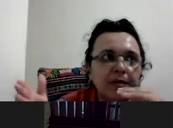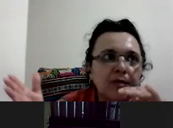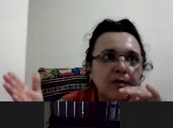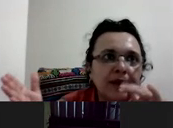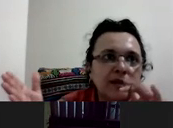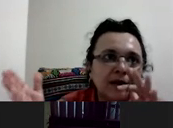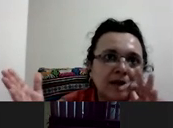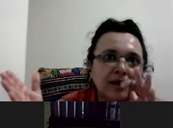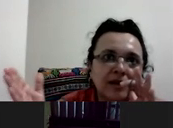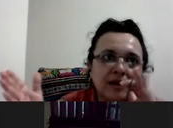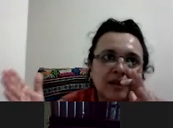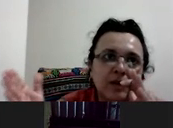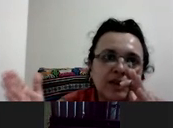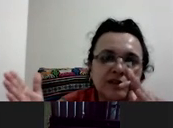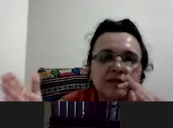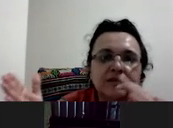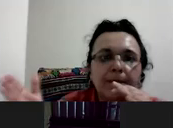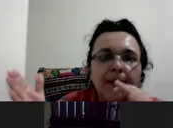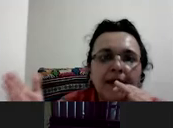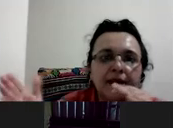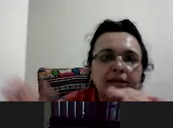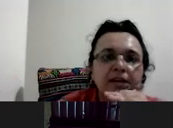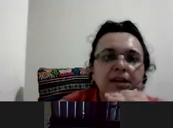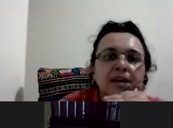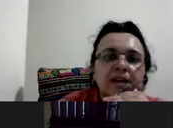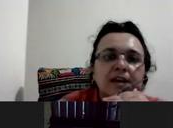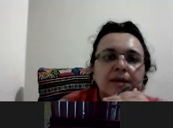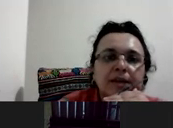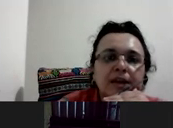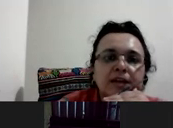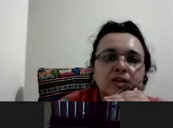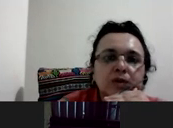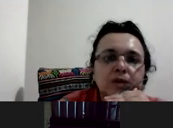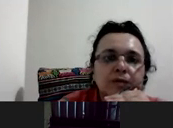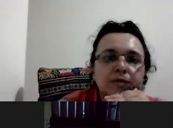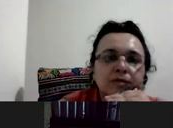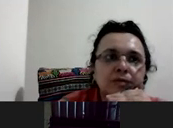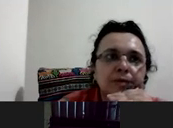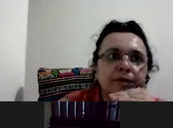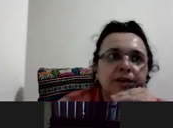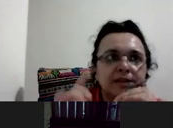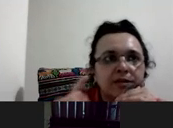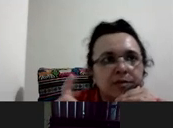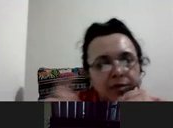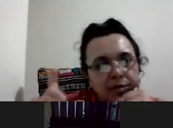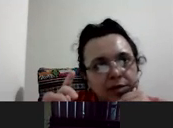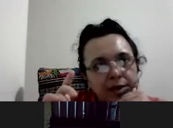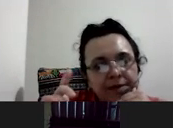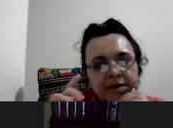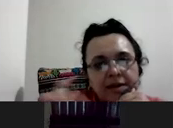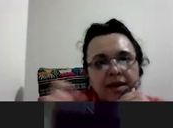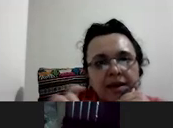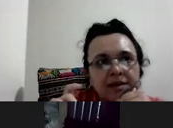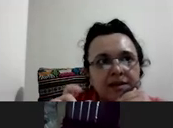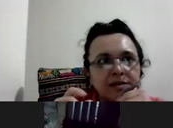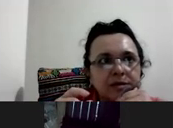pack. Digamos como un paquete de cookies. Pack. Oh. En verdad, en tube. Un tubo podría ser como la pasta